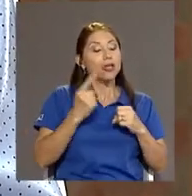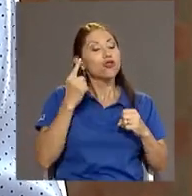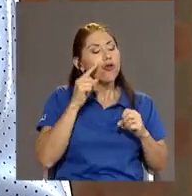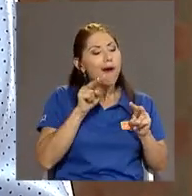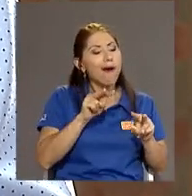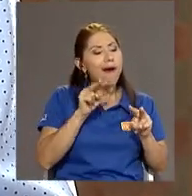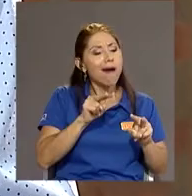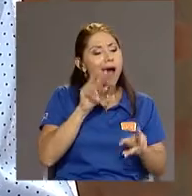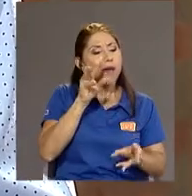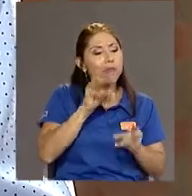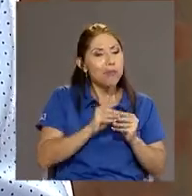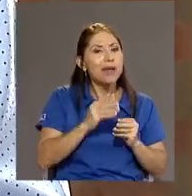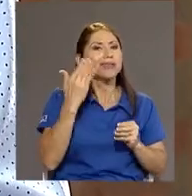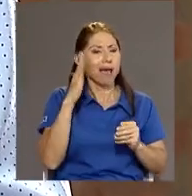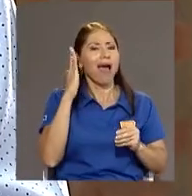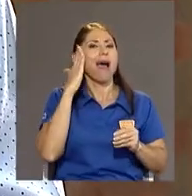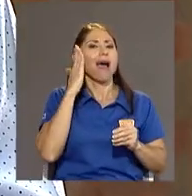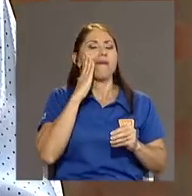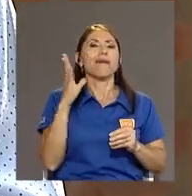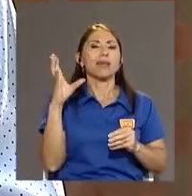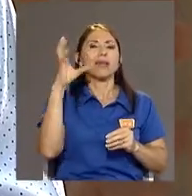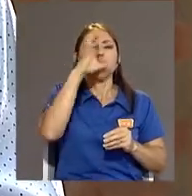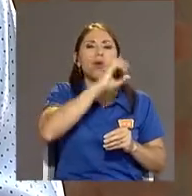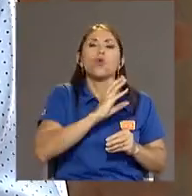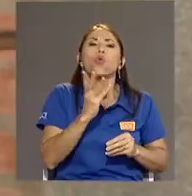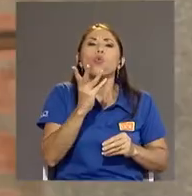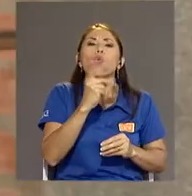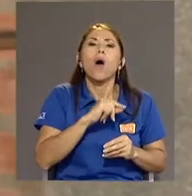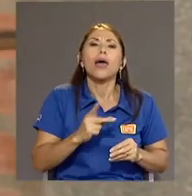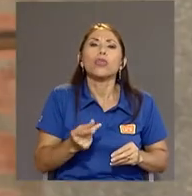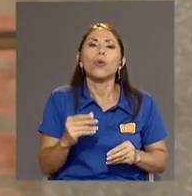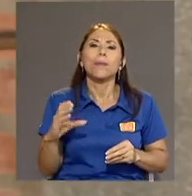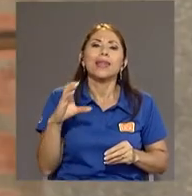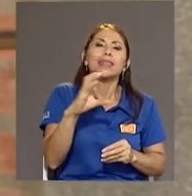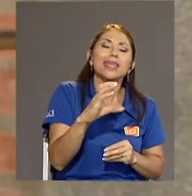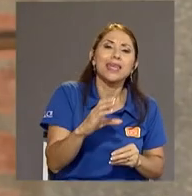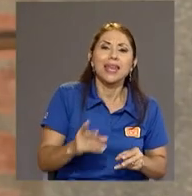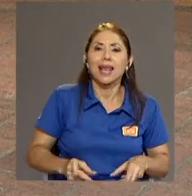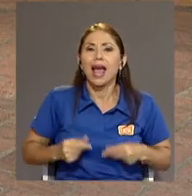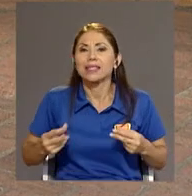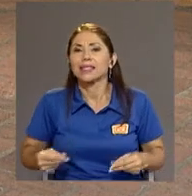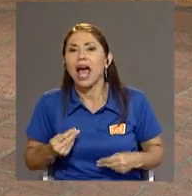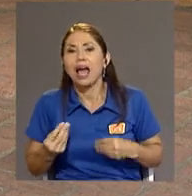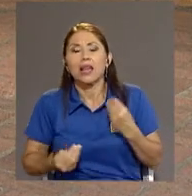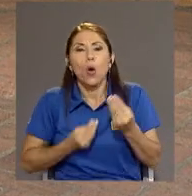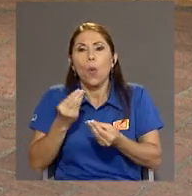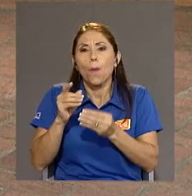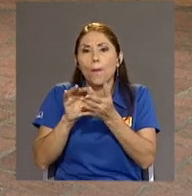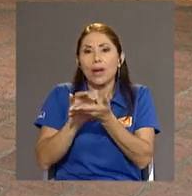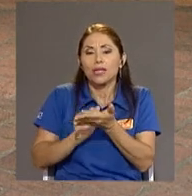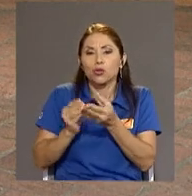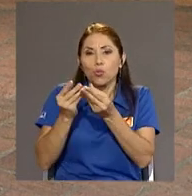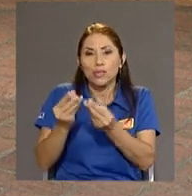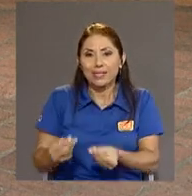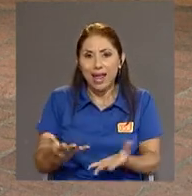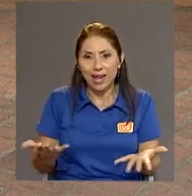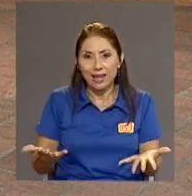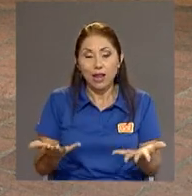o cuánto se debe presupuestar para ir cumpliendo esas metas. Cuando ya llegamos al nivel de especificidad de las